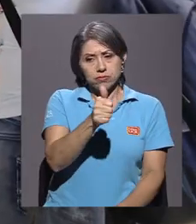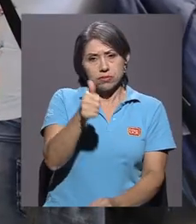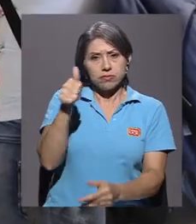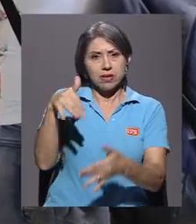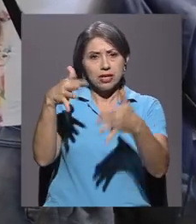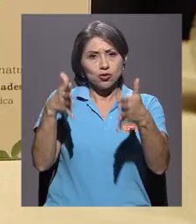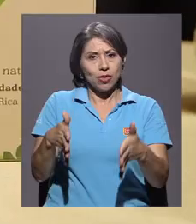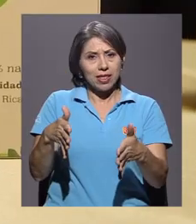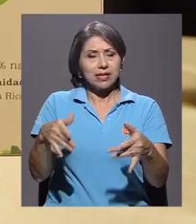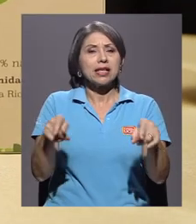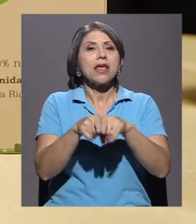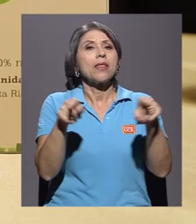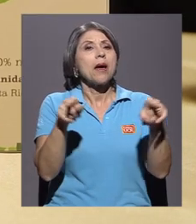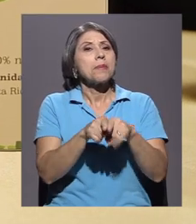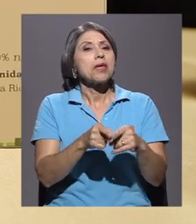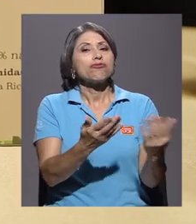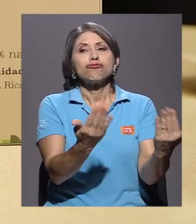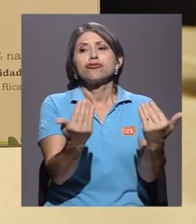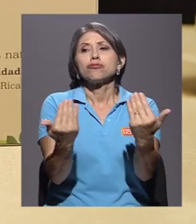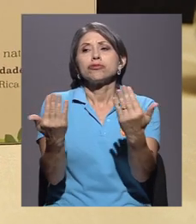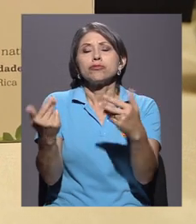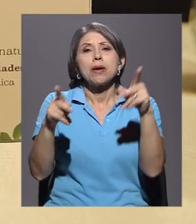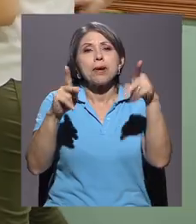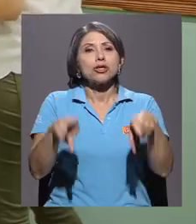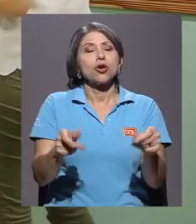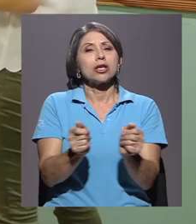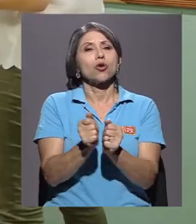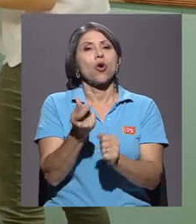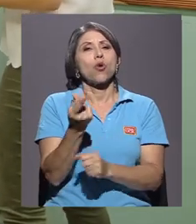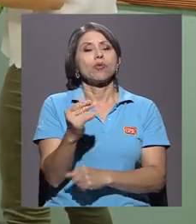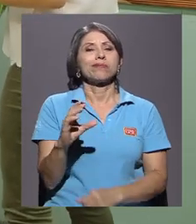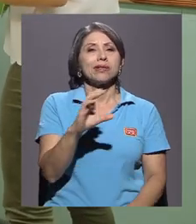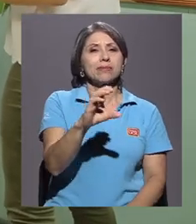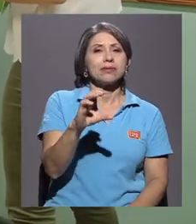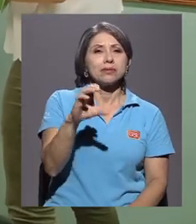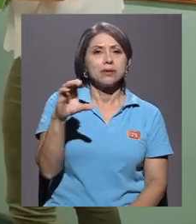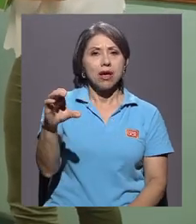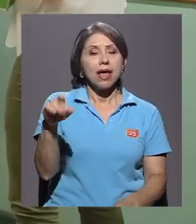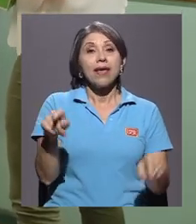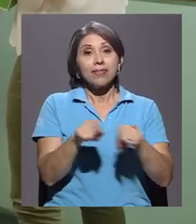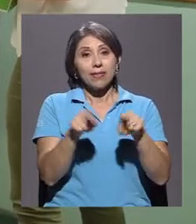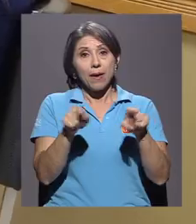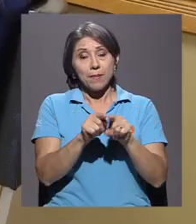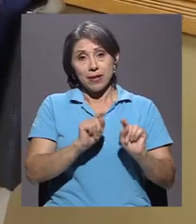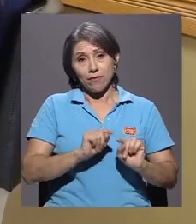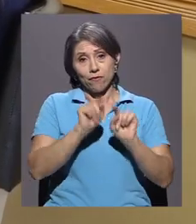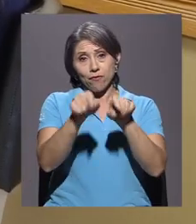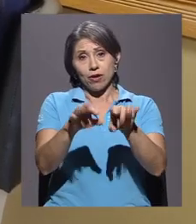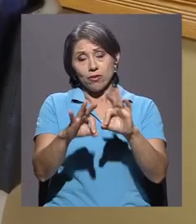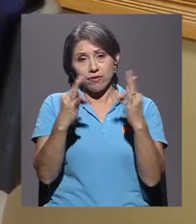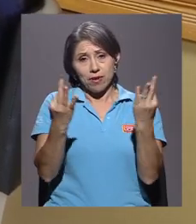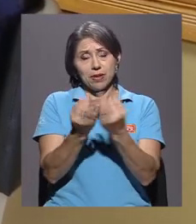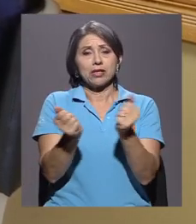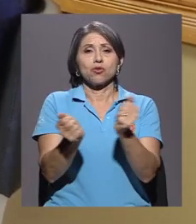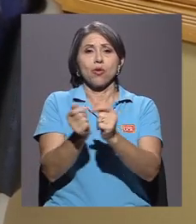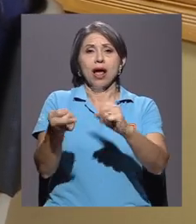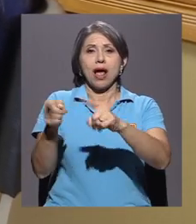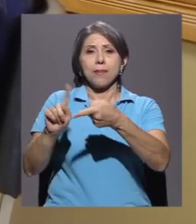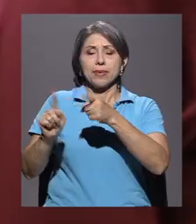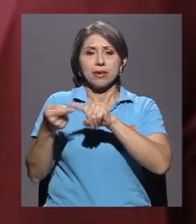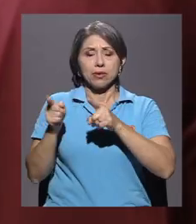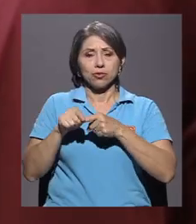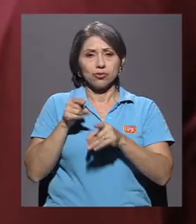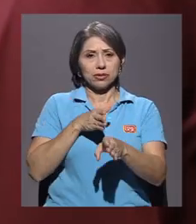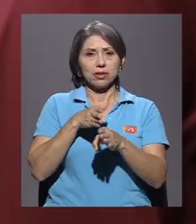además convocaron a una rueda de inversionistas. Además, al evento asistieron las familias de los jóvenes y sus amigos de